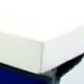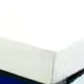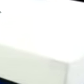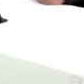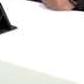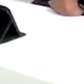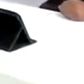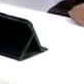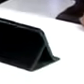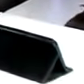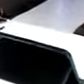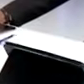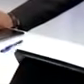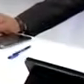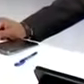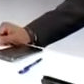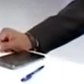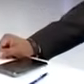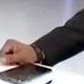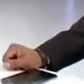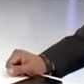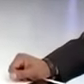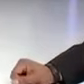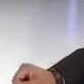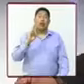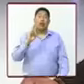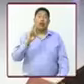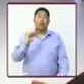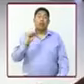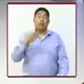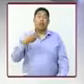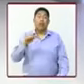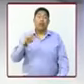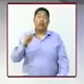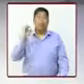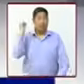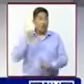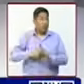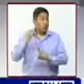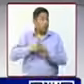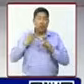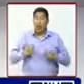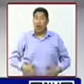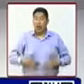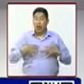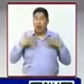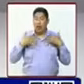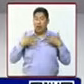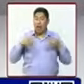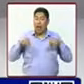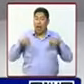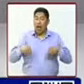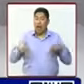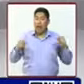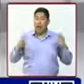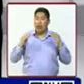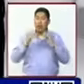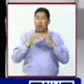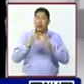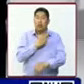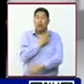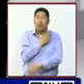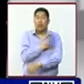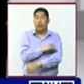Nosotros no vamos a dejar solo a Abraham porque él sigue continuando luchando por su vida en el hospital de clínicas. Bueno, por fin hemos conocido